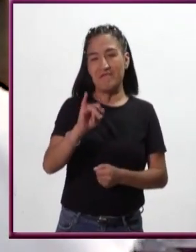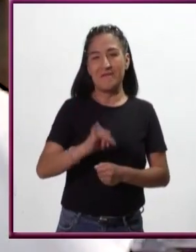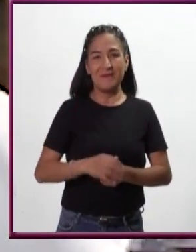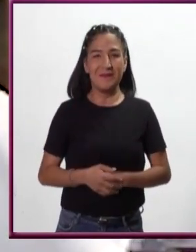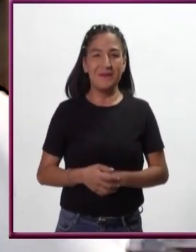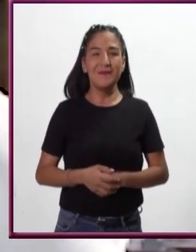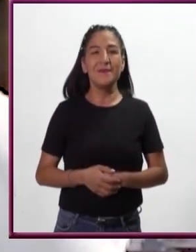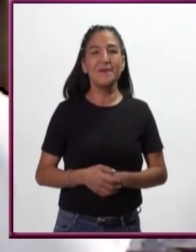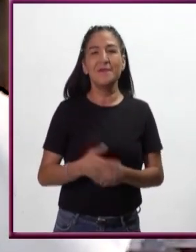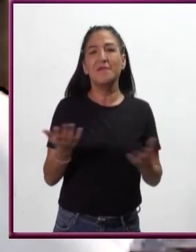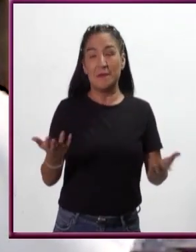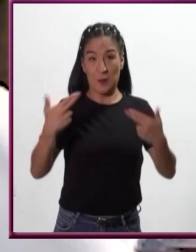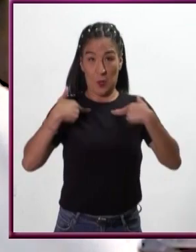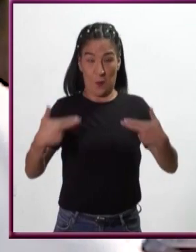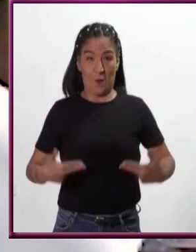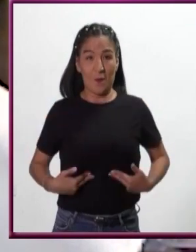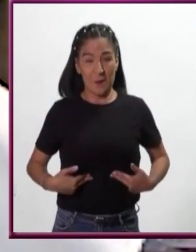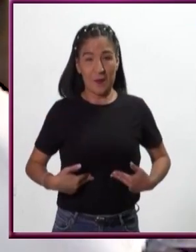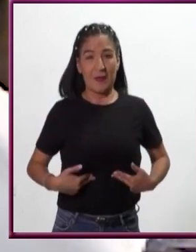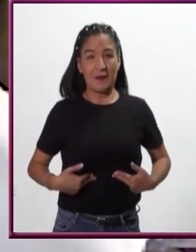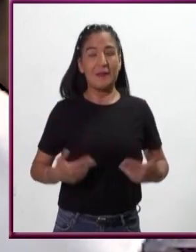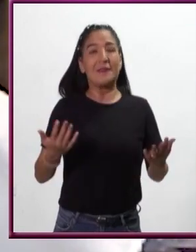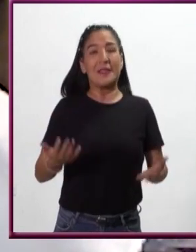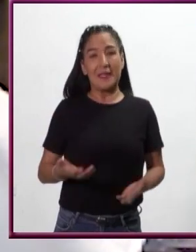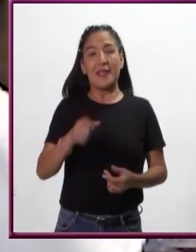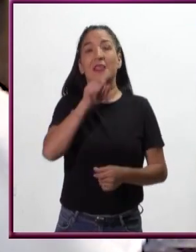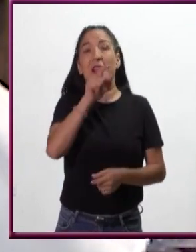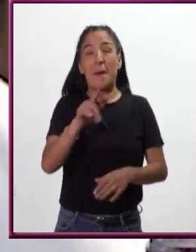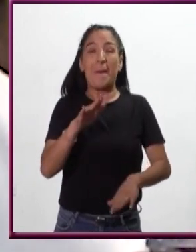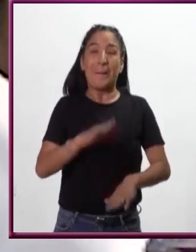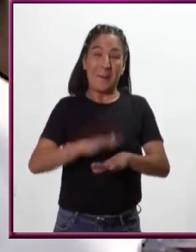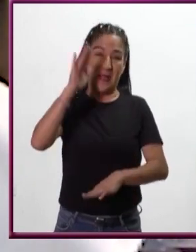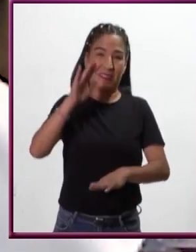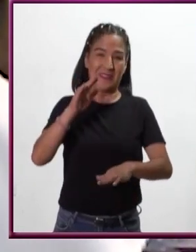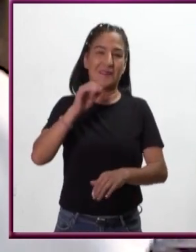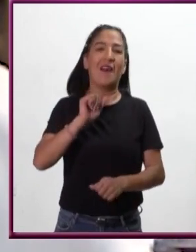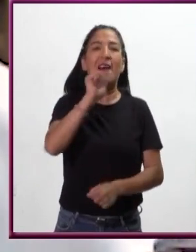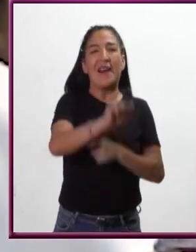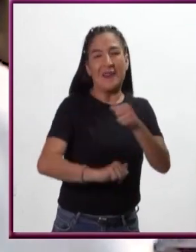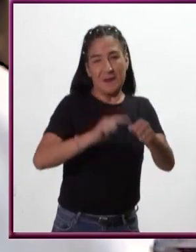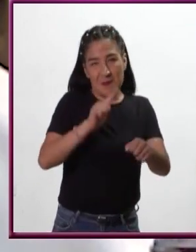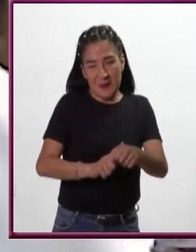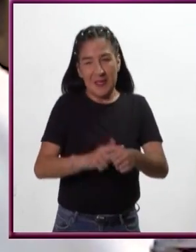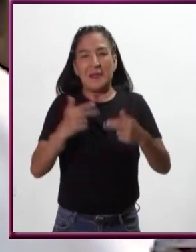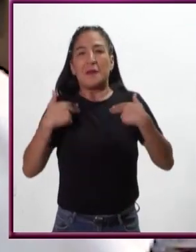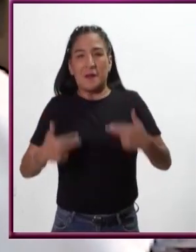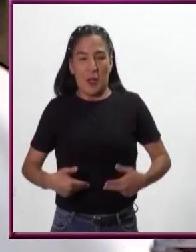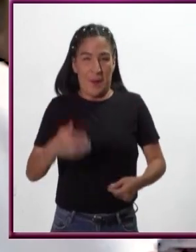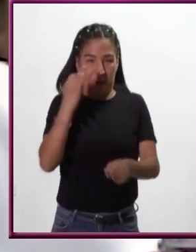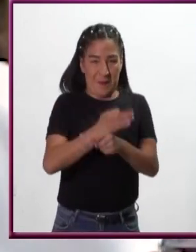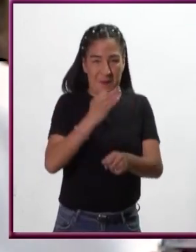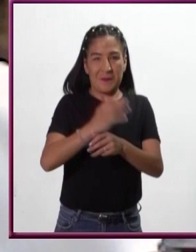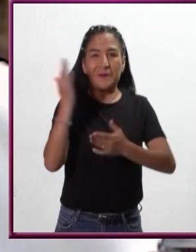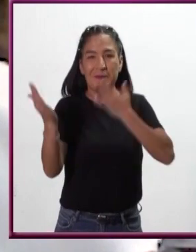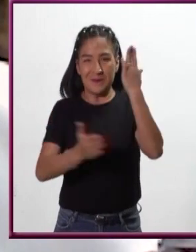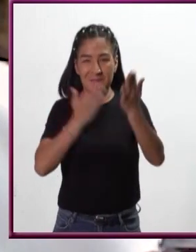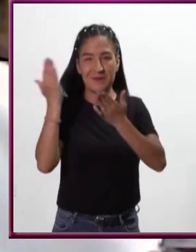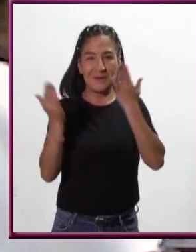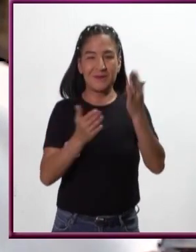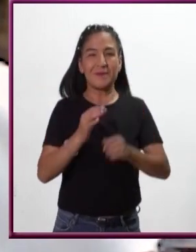sí. El ser humano y la mayoría de los mamíferos que se han estudiado hasta el